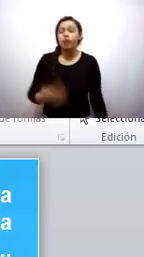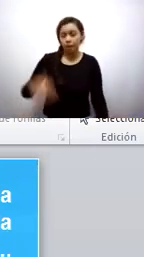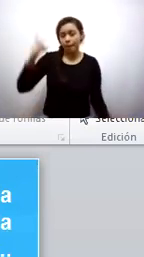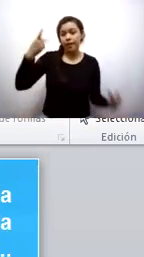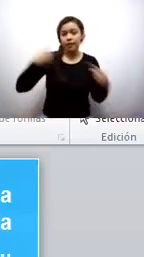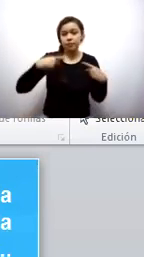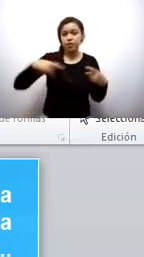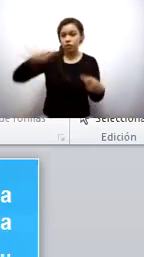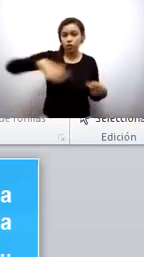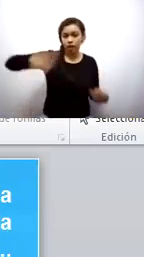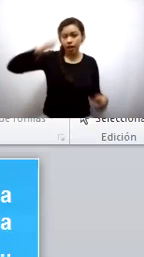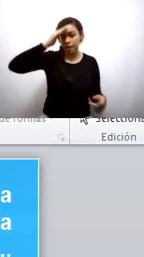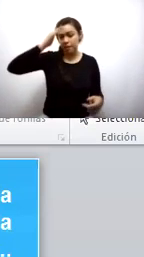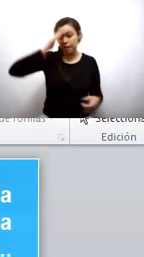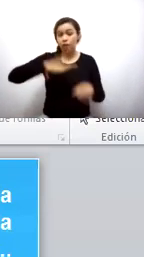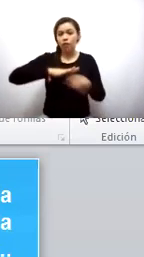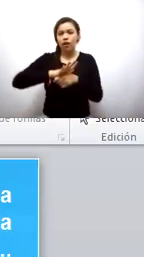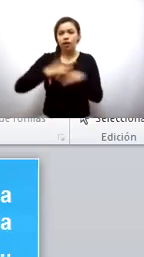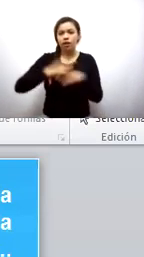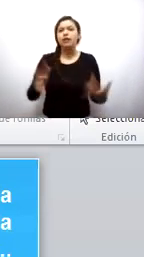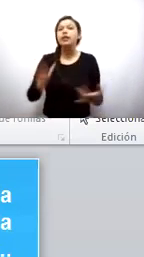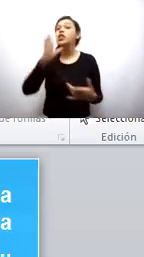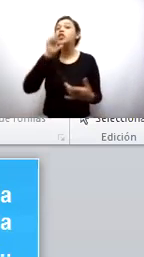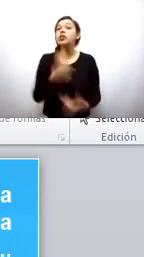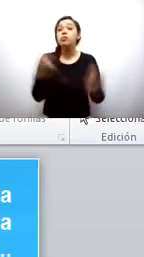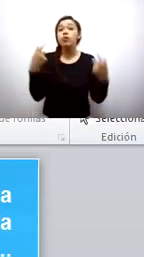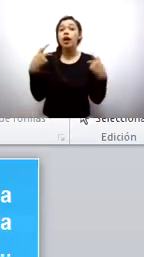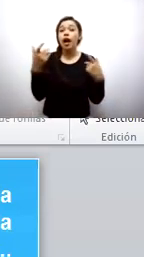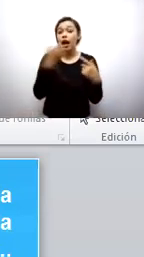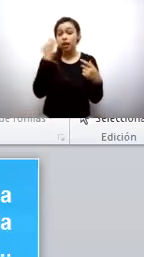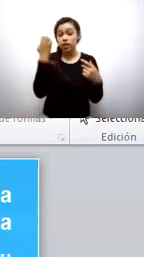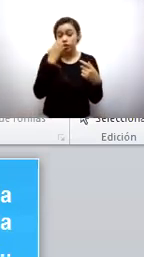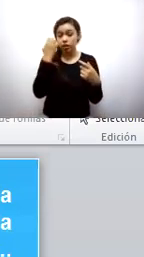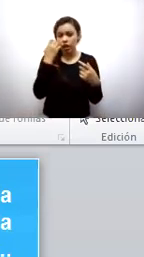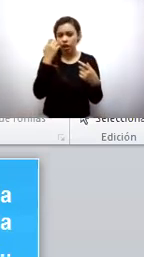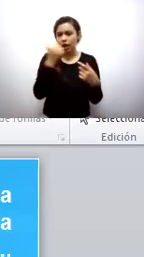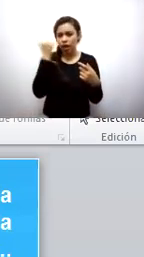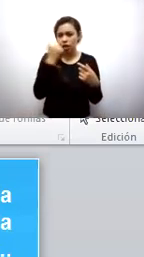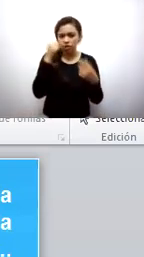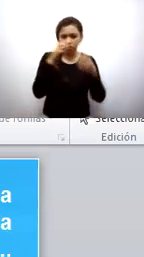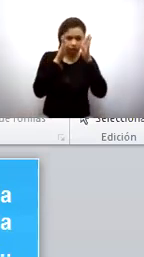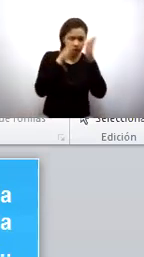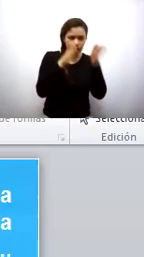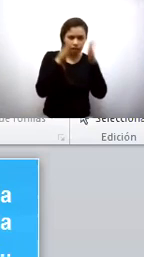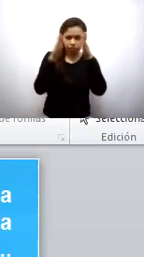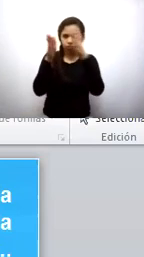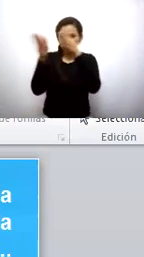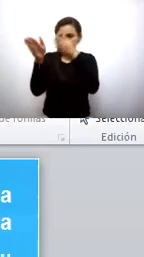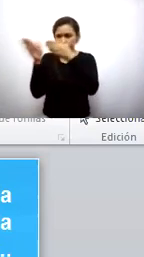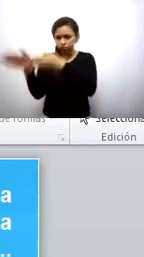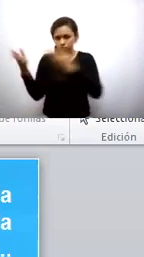personas es que pues no es posible atender a cada estudiante como se merece, sería una de ellas. La